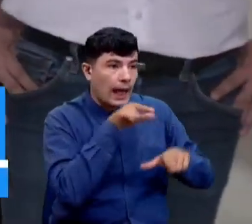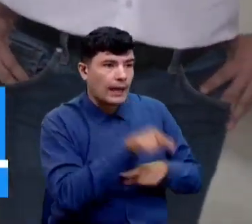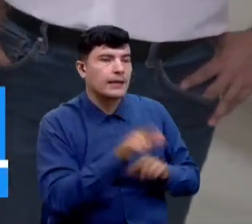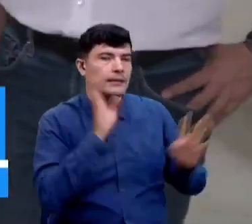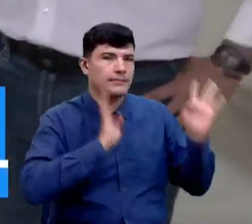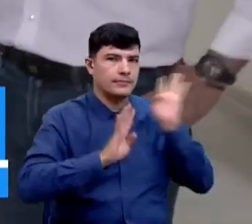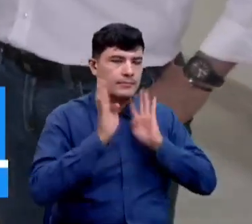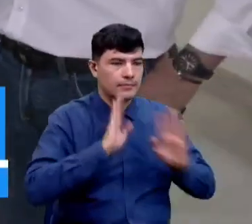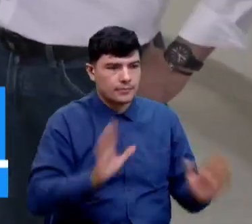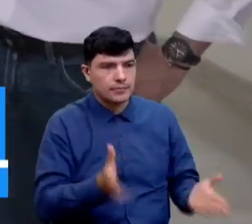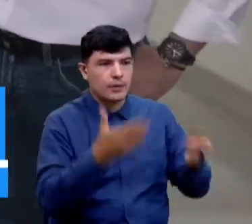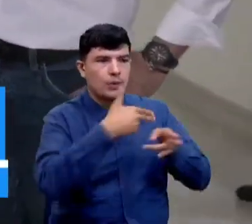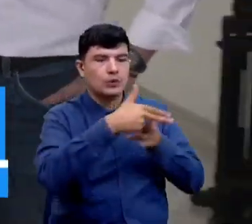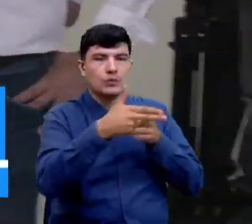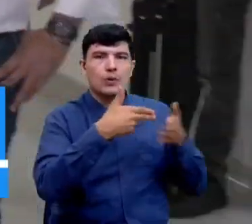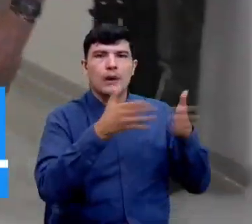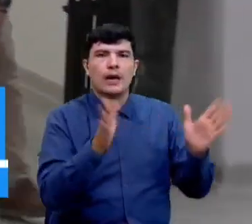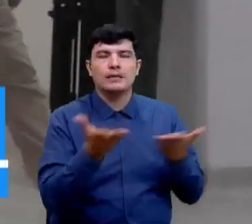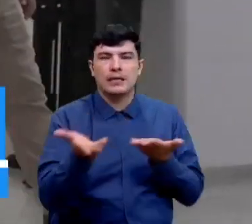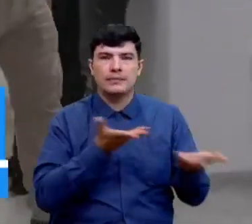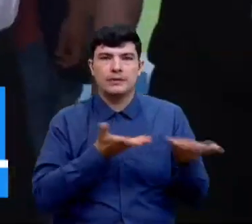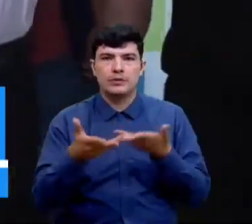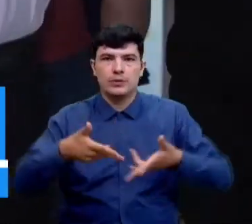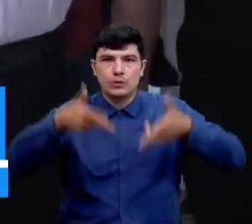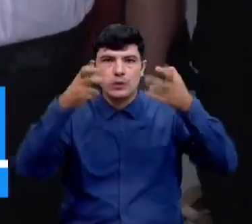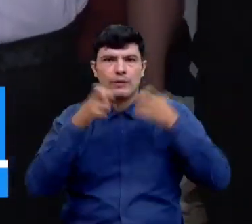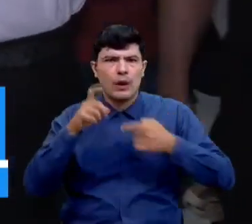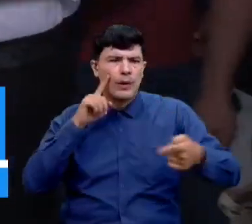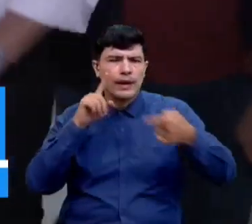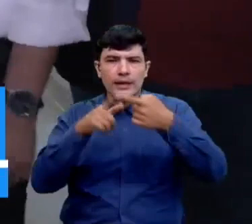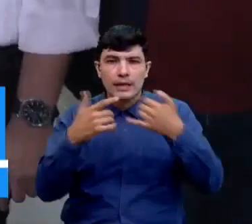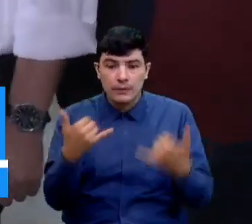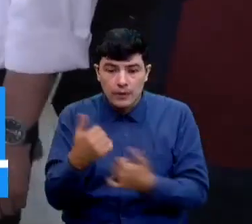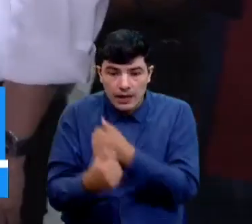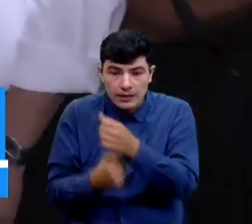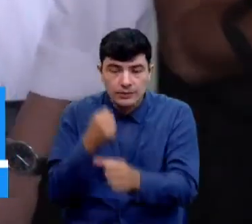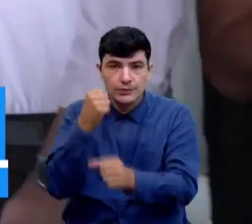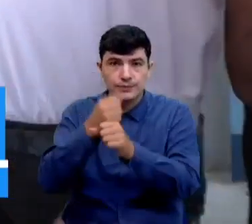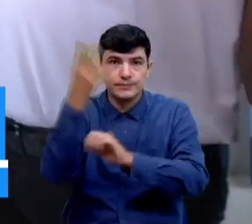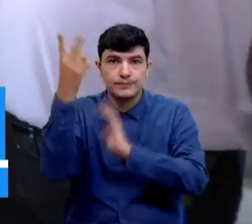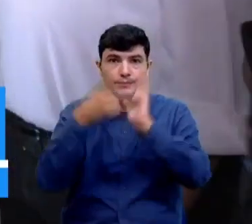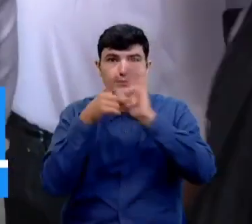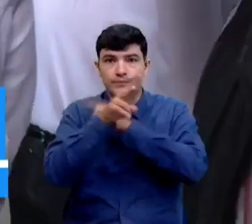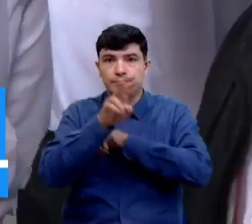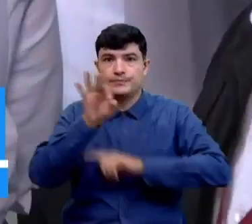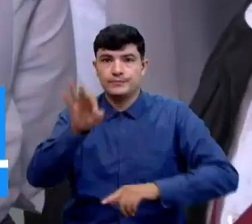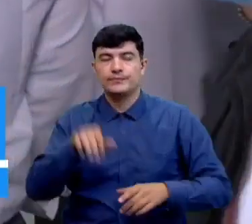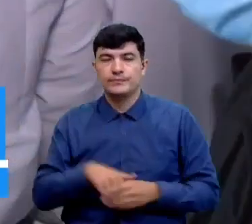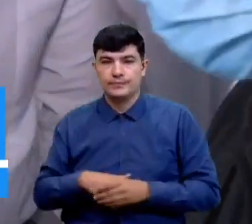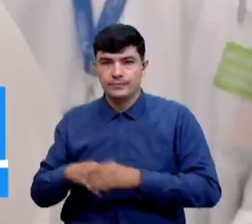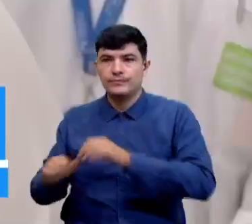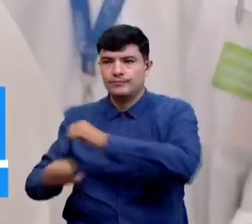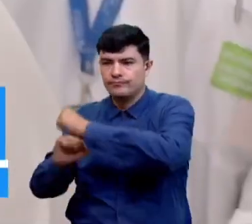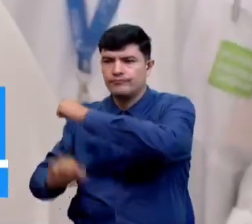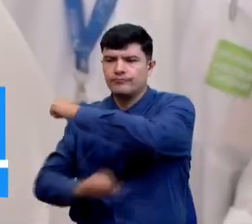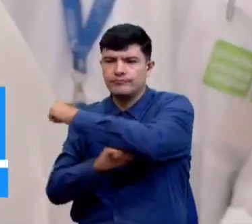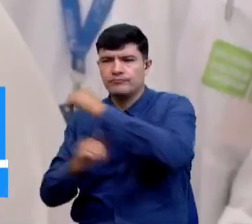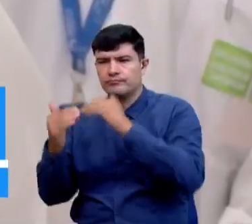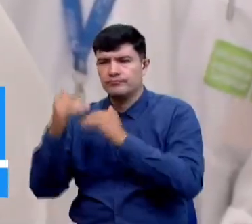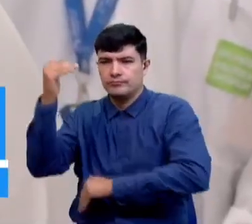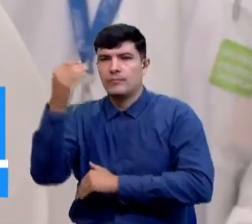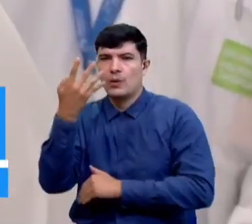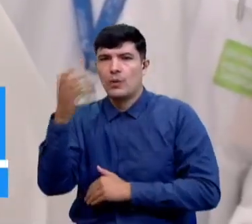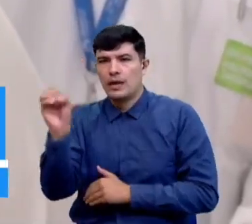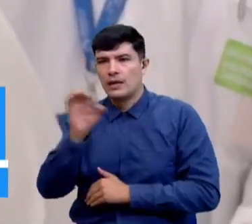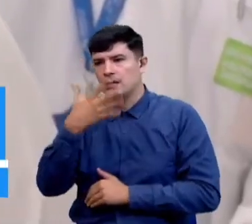es el el fin de todo esto que en este año podamos dejar repotenciado por lo menos de un 40 a un